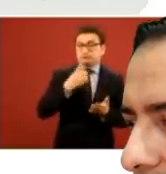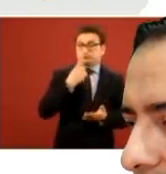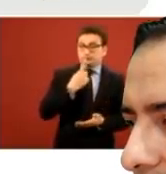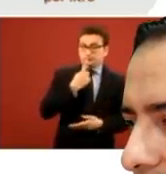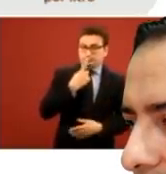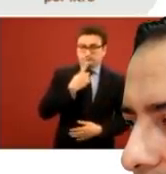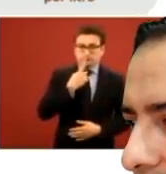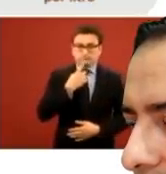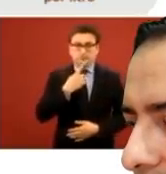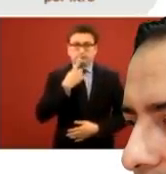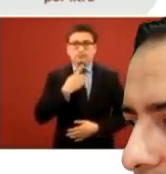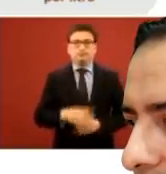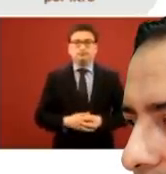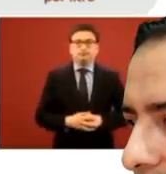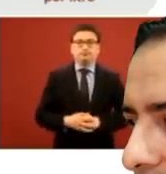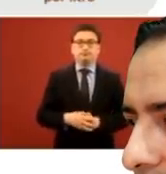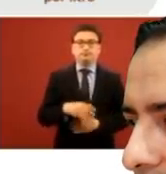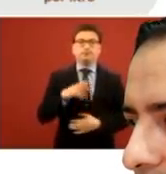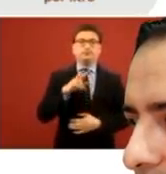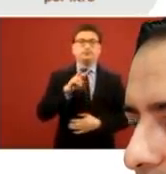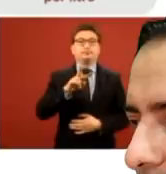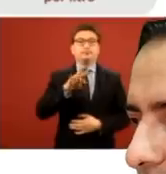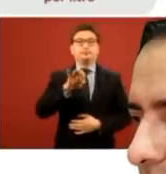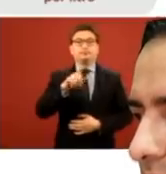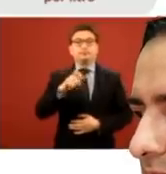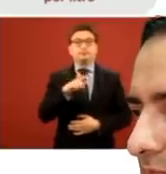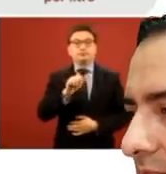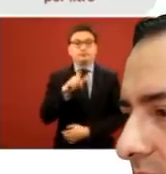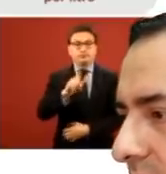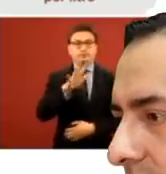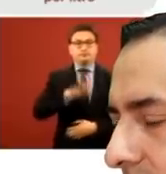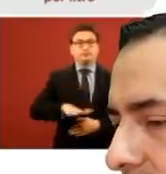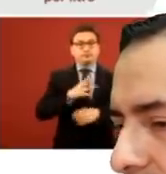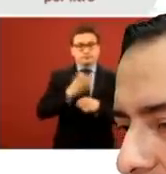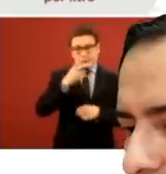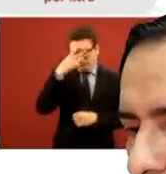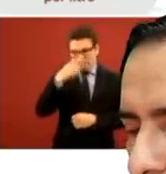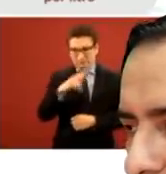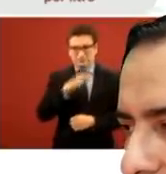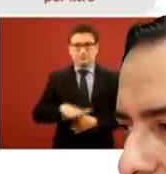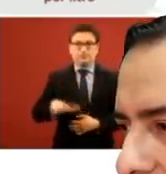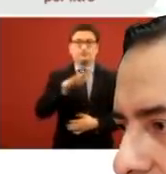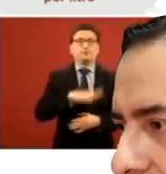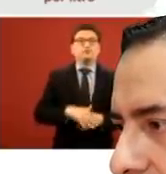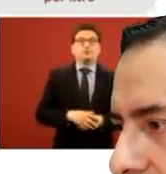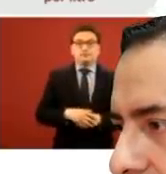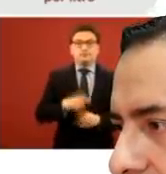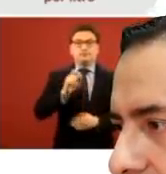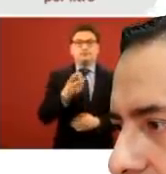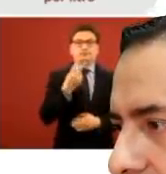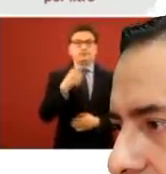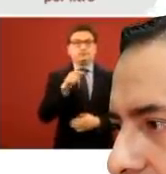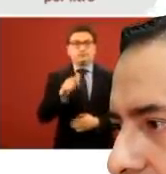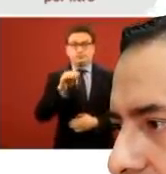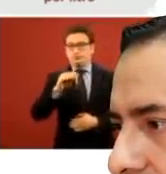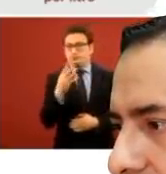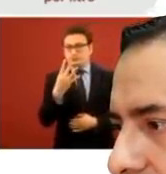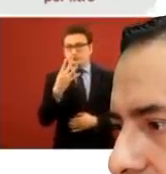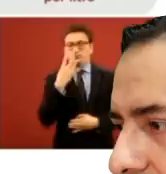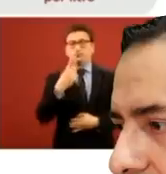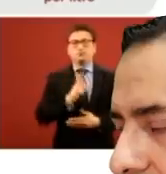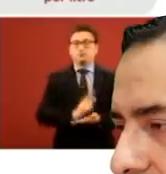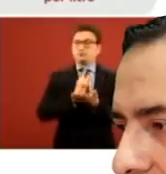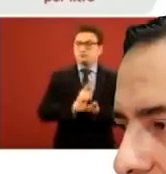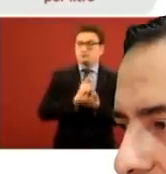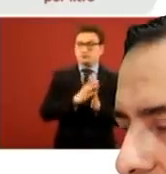vex al atizapán de zaragoza quien la en el estado de mexico a 22 pesos con 94 centavos por litro y un